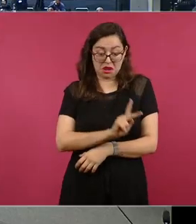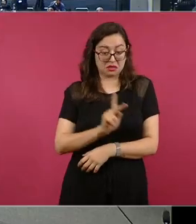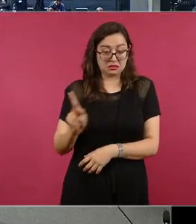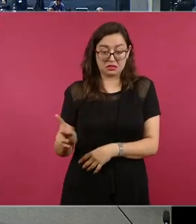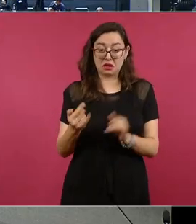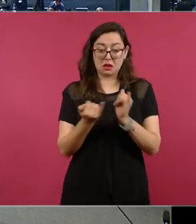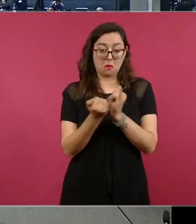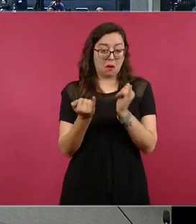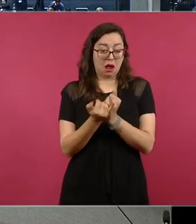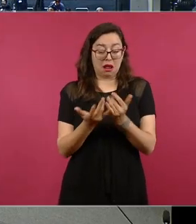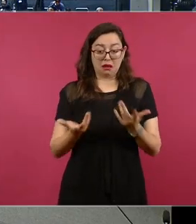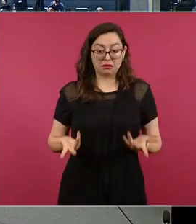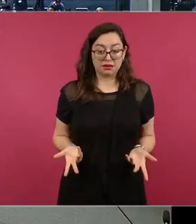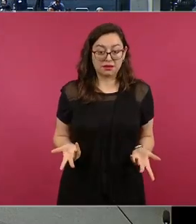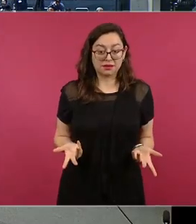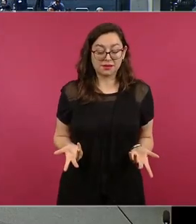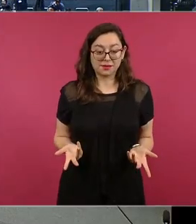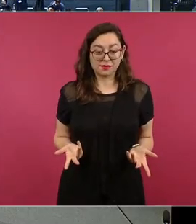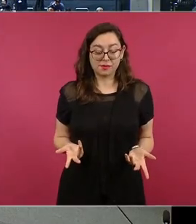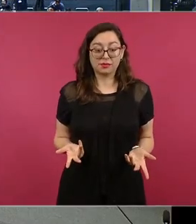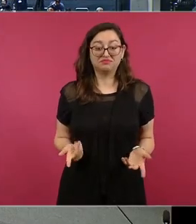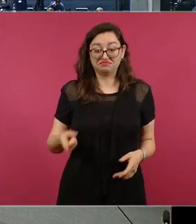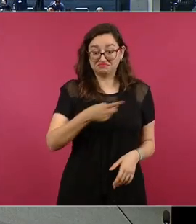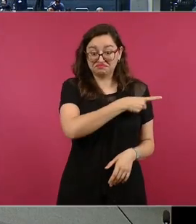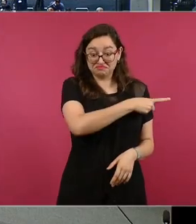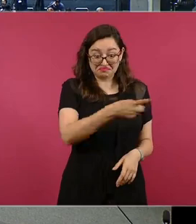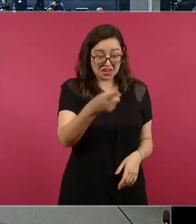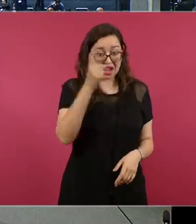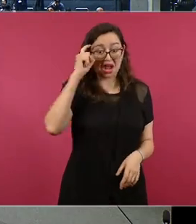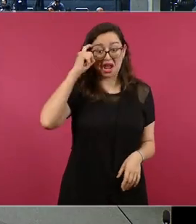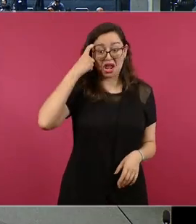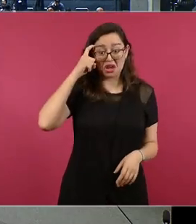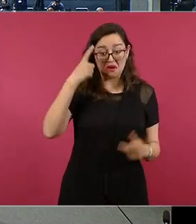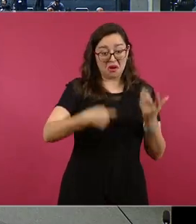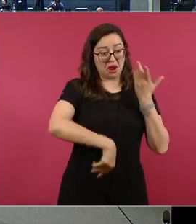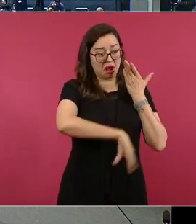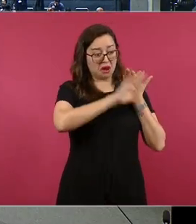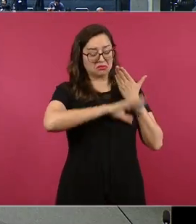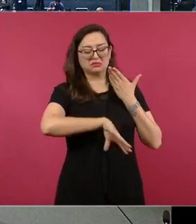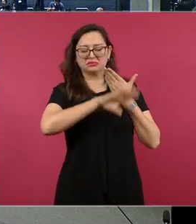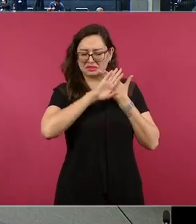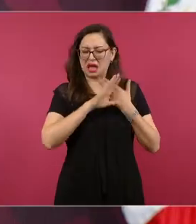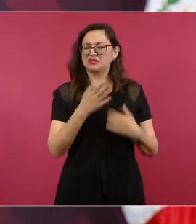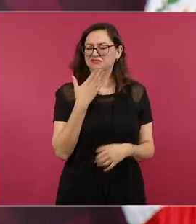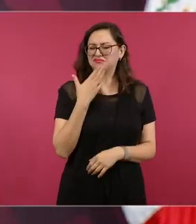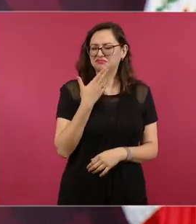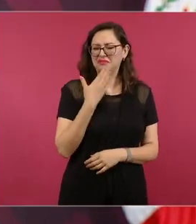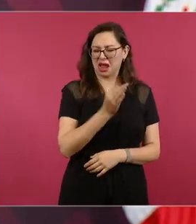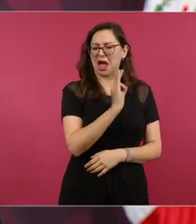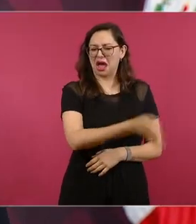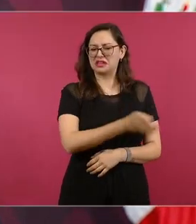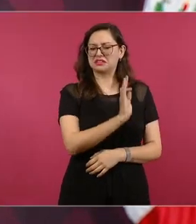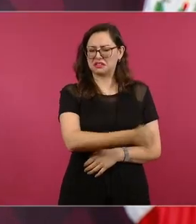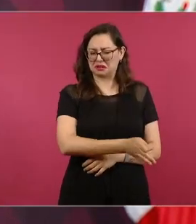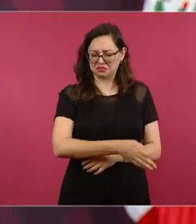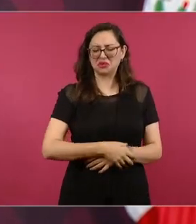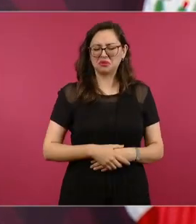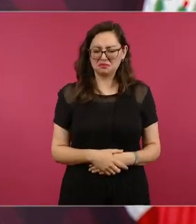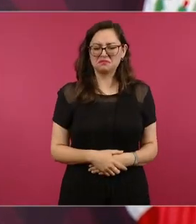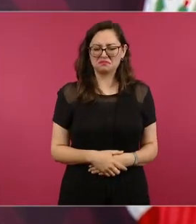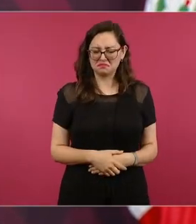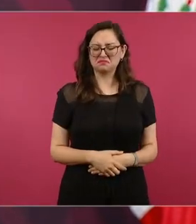entonces vale la pena repito aguantar el enojo